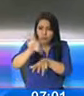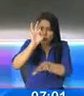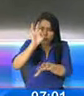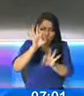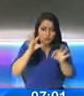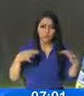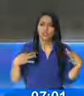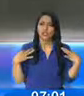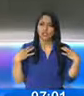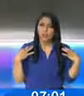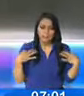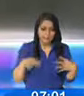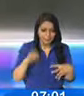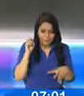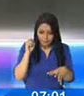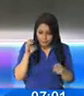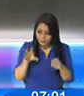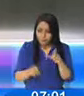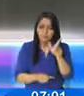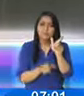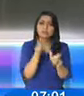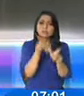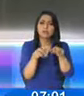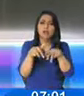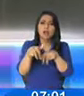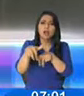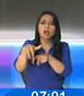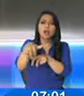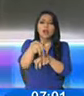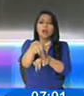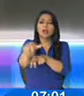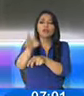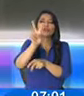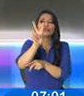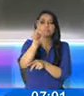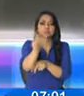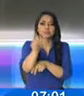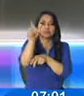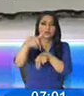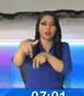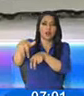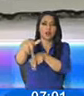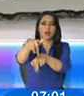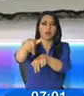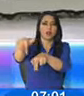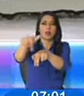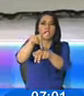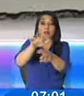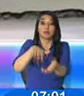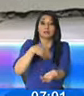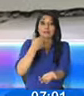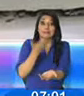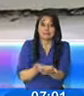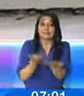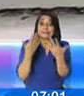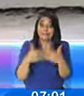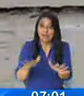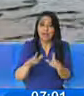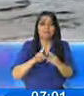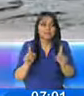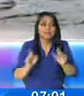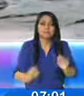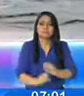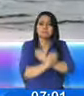vestimenta de las personas que se encontraban en ese de las dos personas que se encontraban extraviadas con la llegada del nuevo día y con indicios